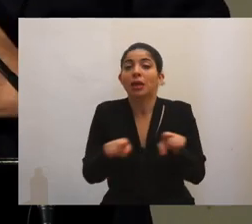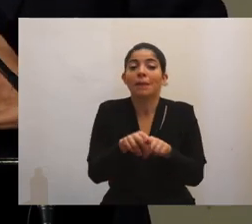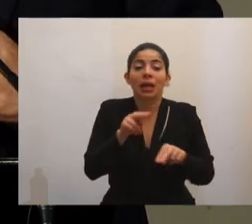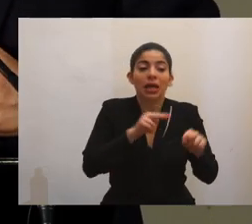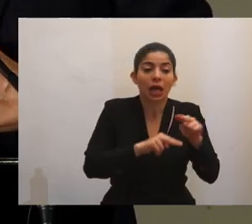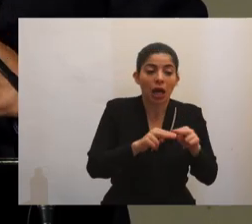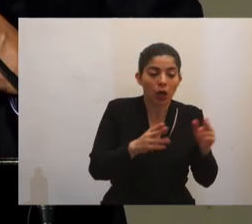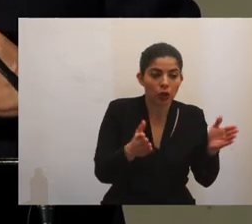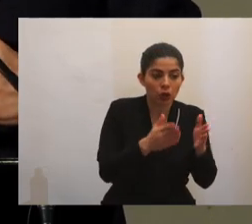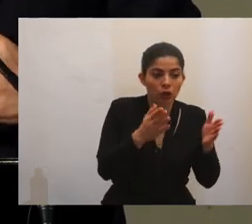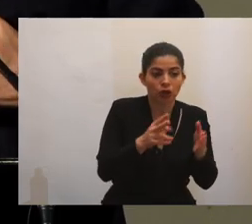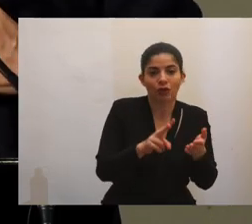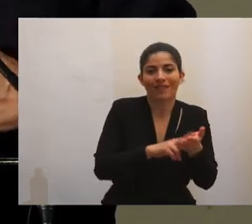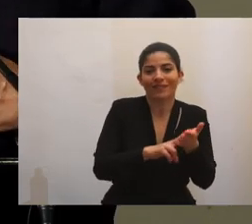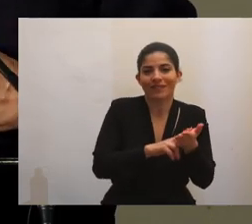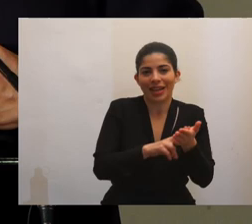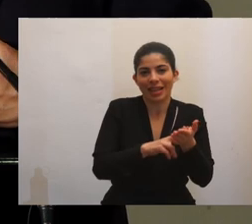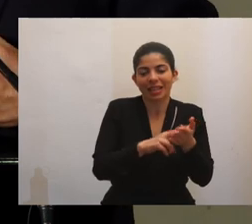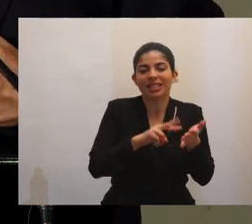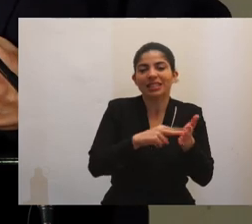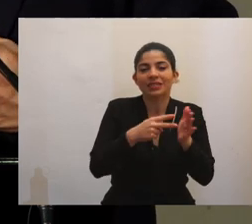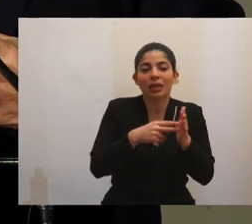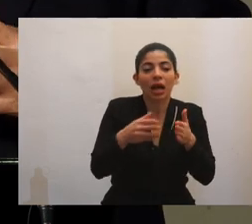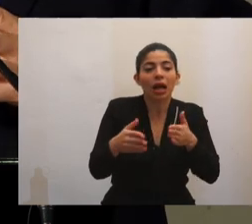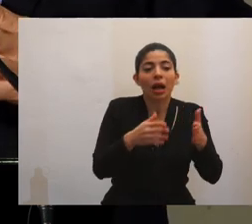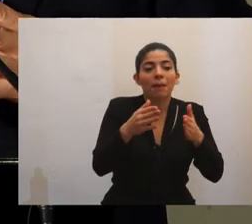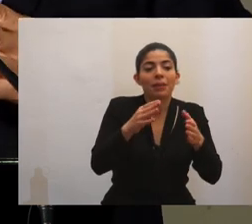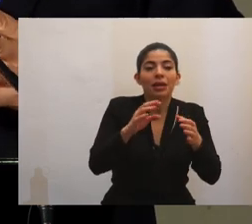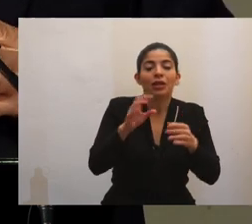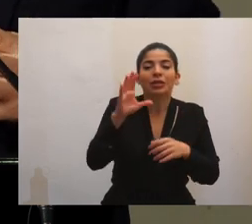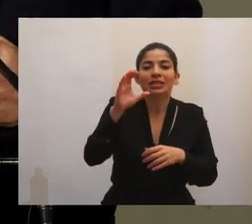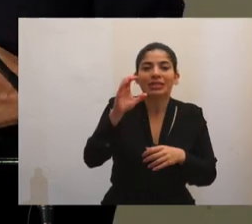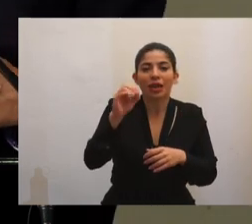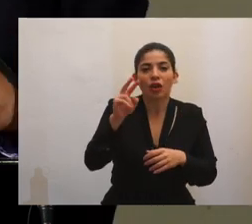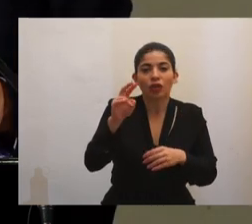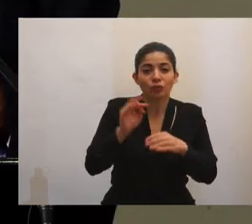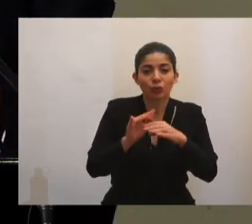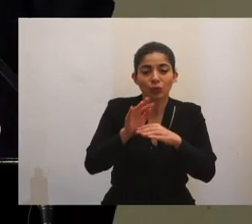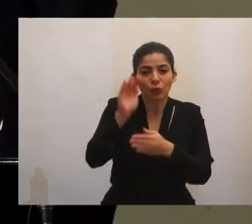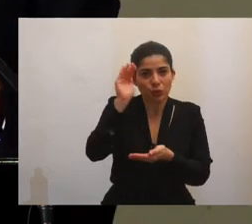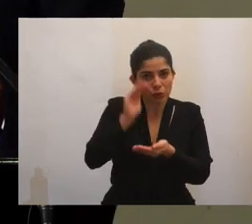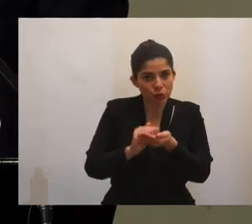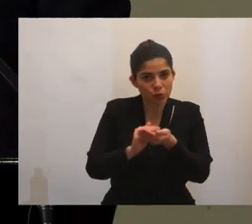negocios y empleos verdes en una senda de descarbonización y reactivación económica.